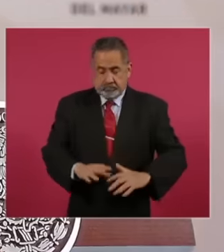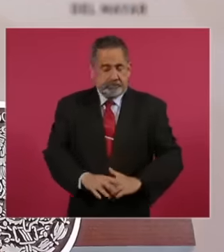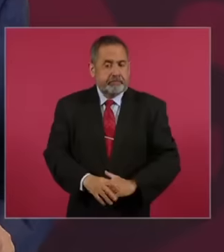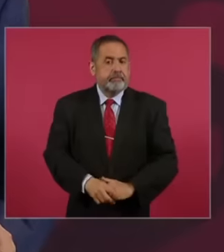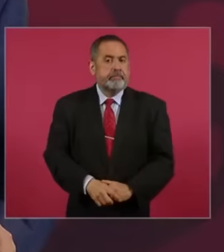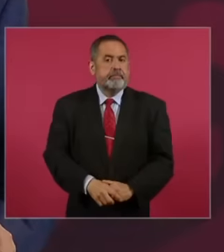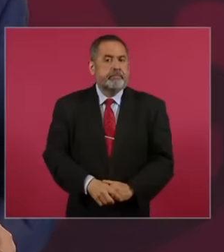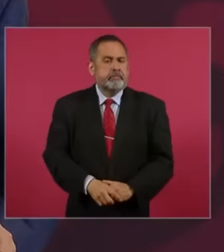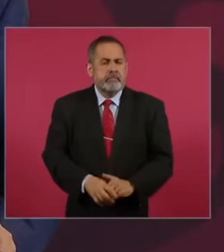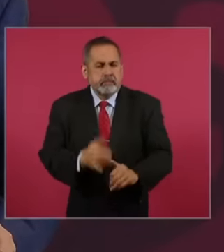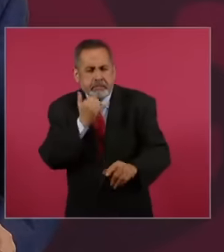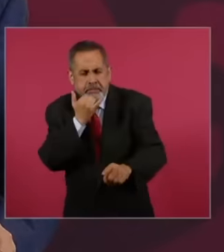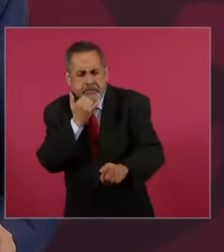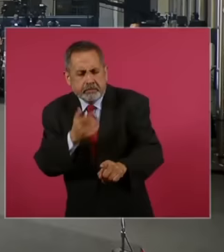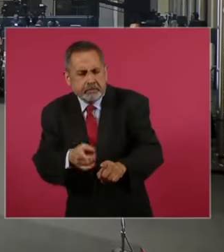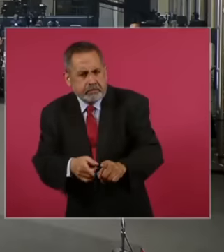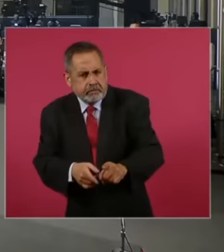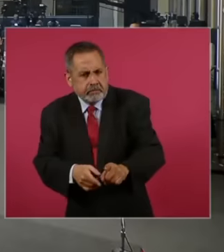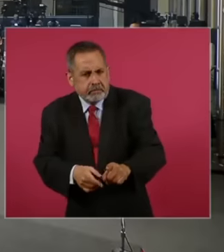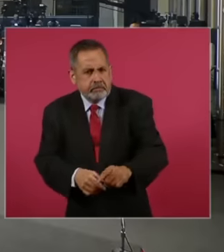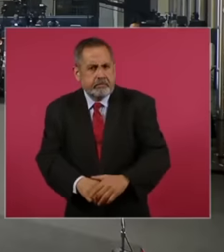¿Mande?